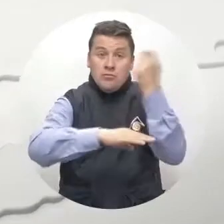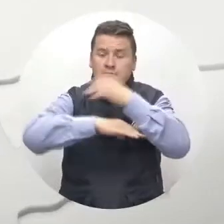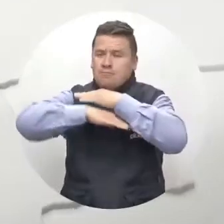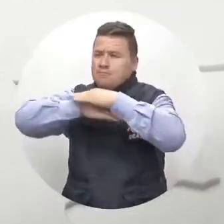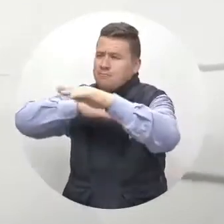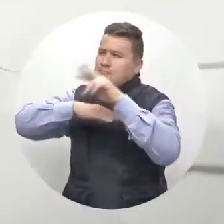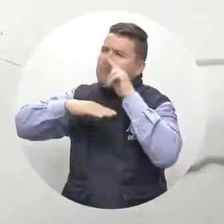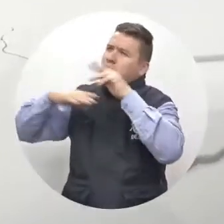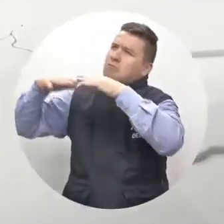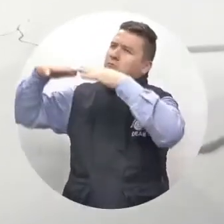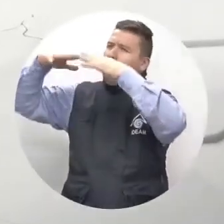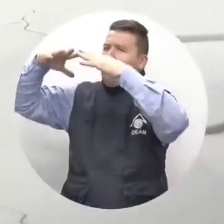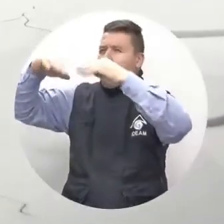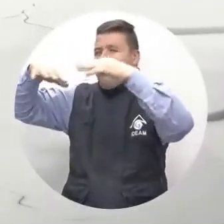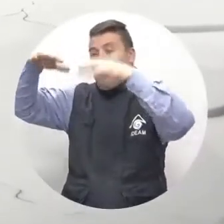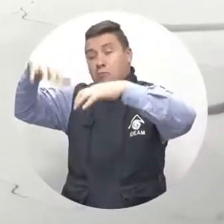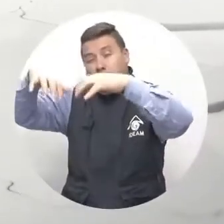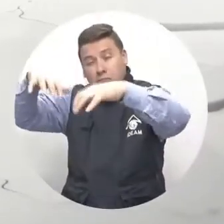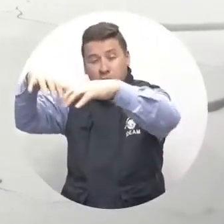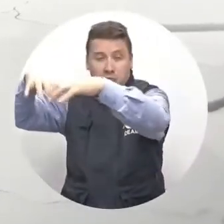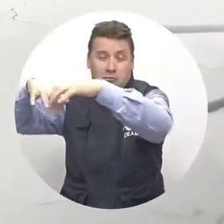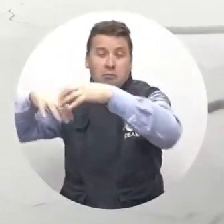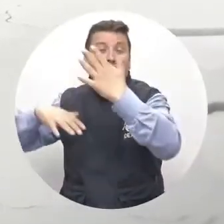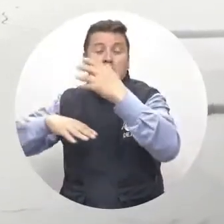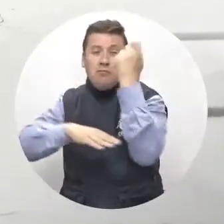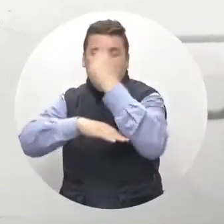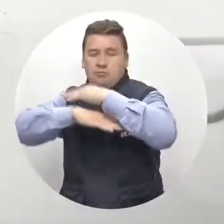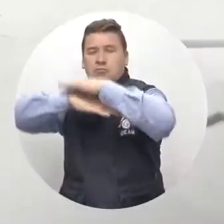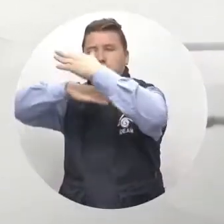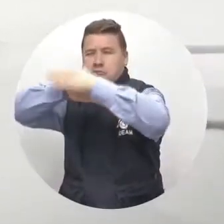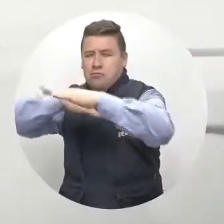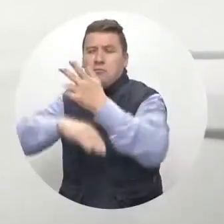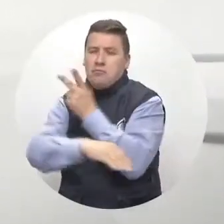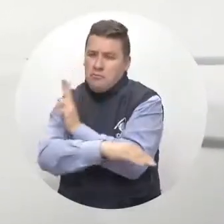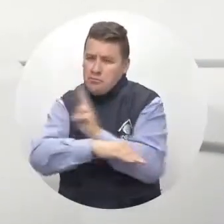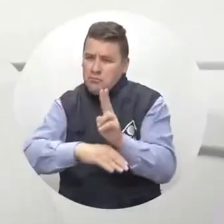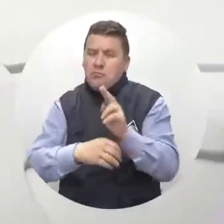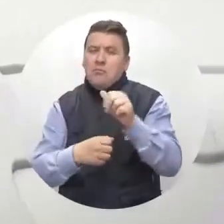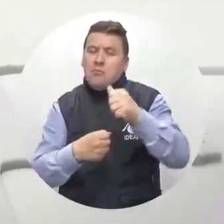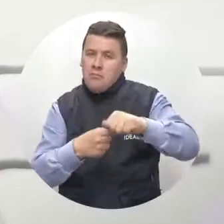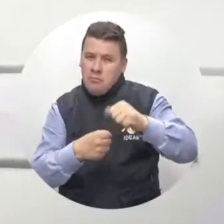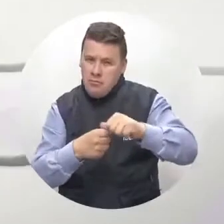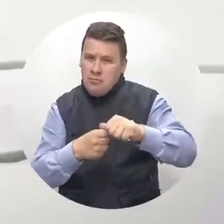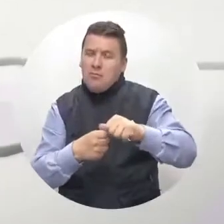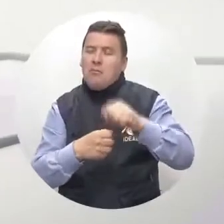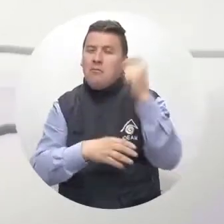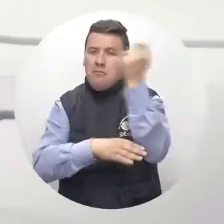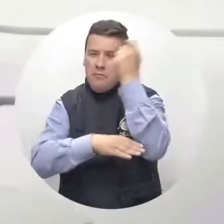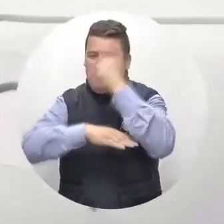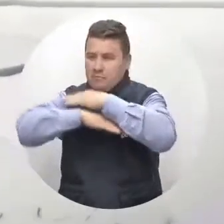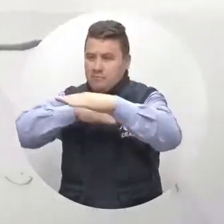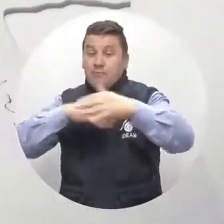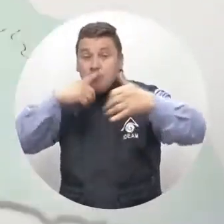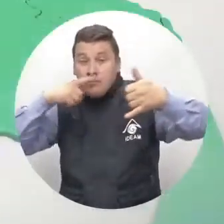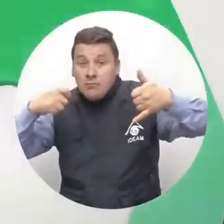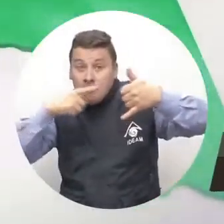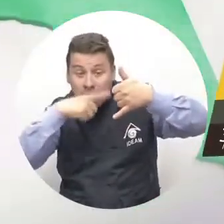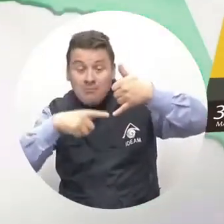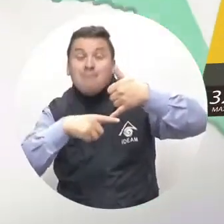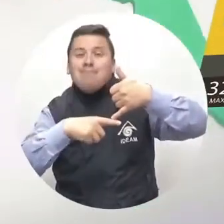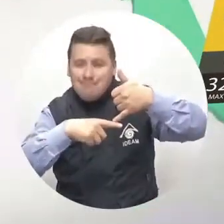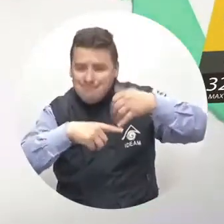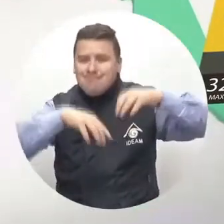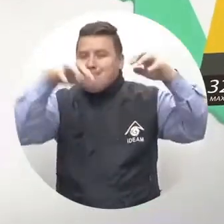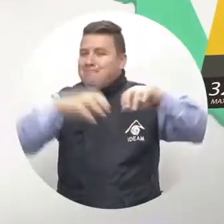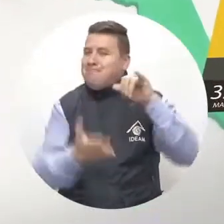con condiciones lluviosas, sobre todo sobre el piedemonte llanero, Vichada, Arauca y Meta. Y en la zona amazónica las condiciones